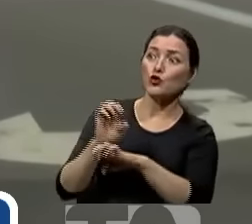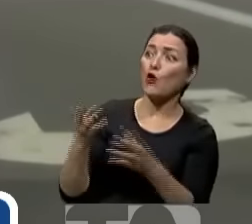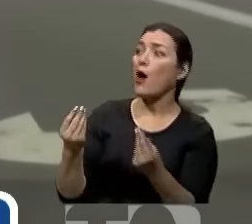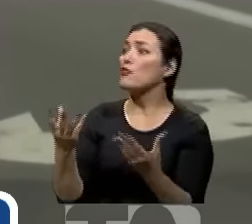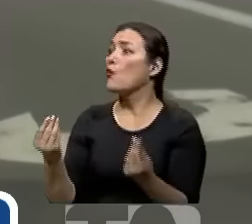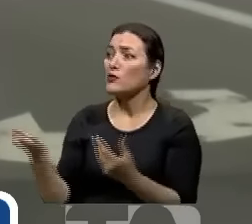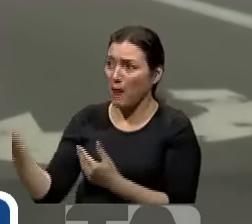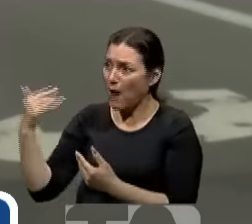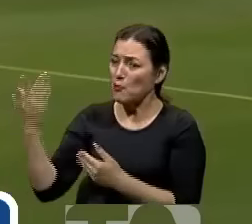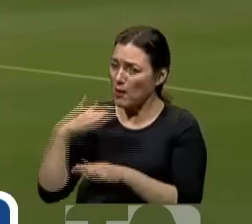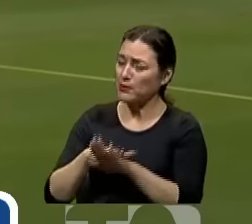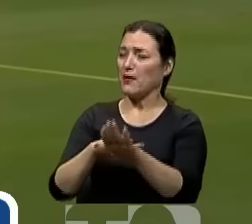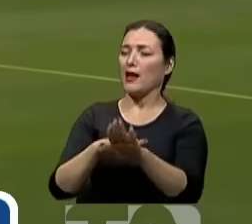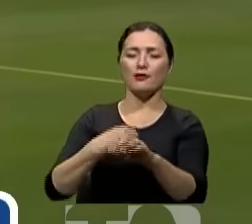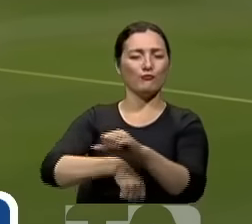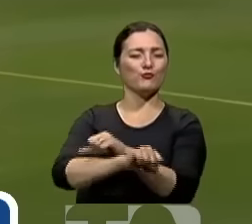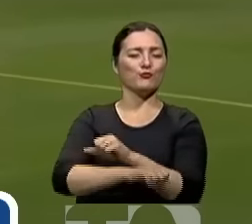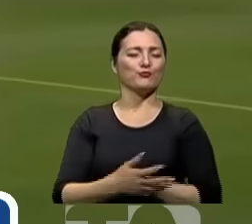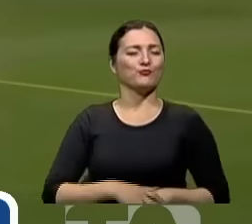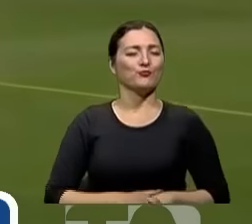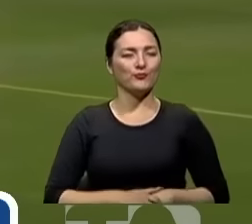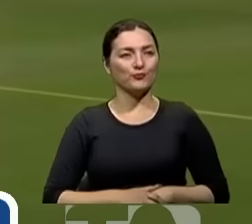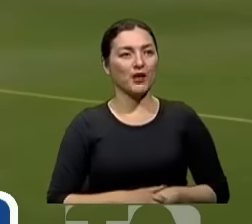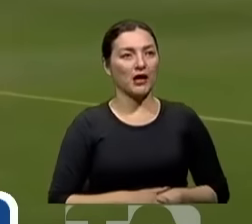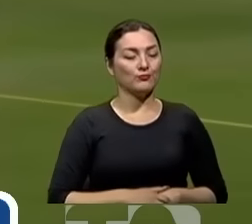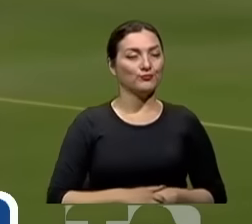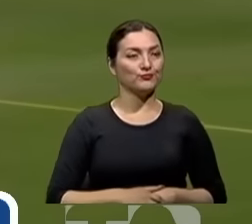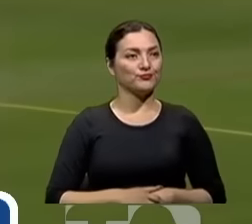este encuentro. Pero la Tri ya